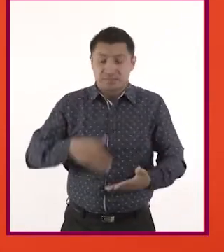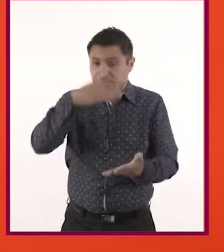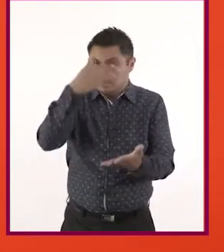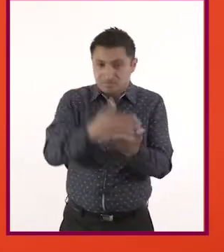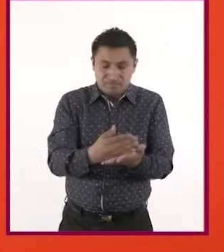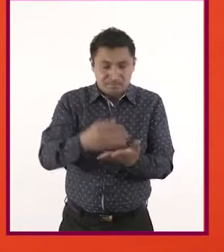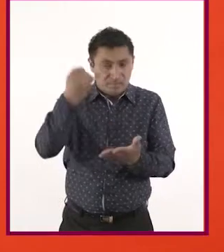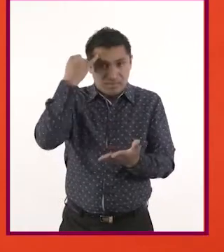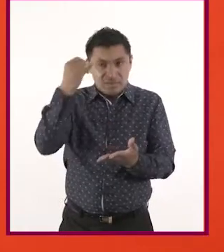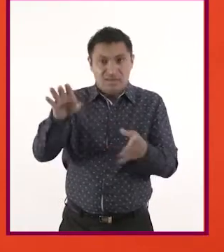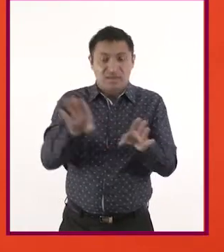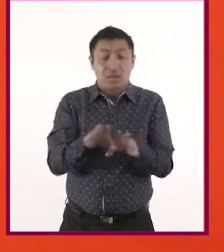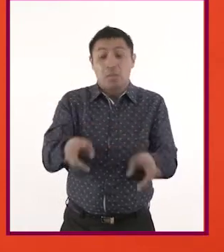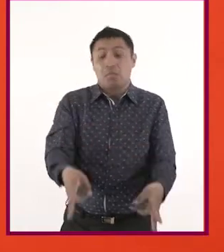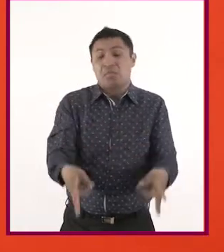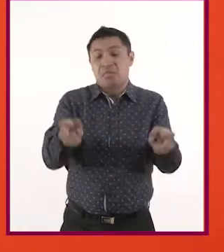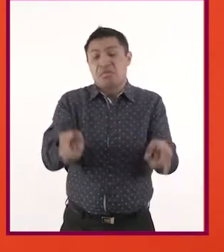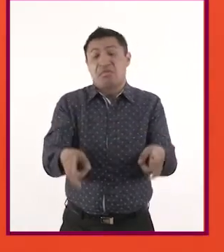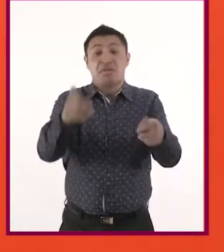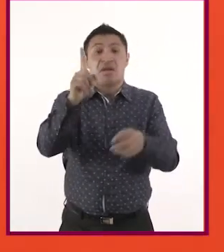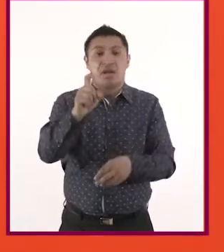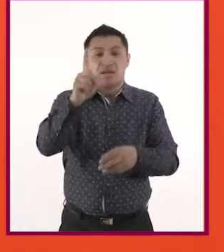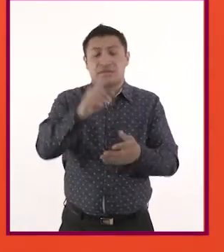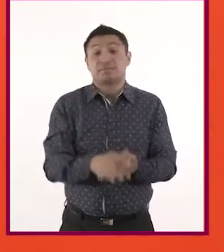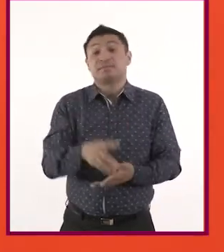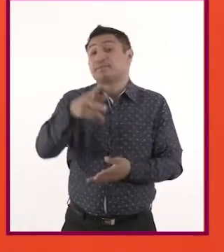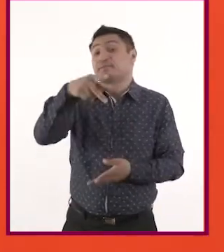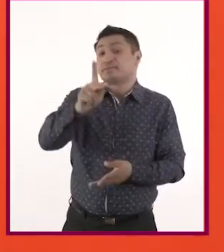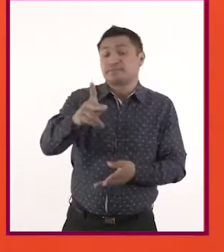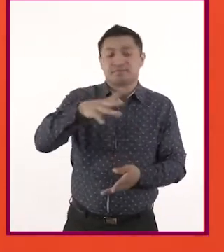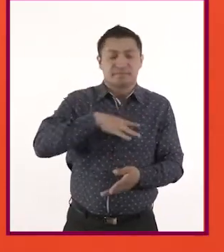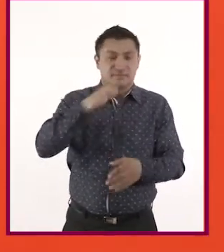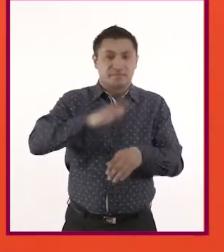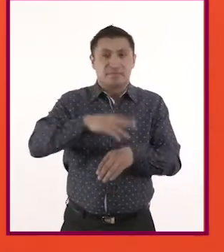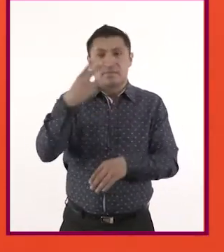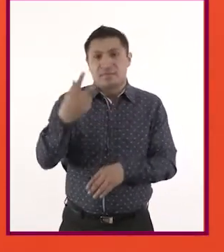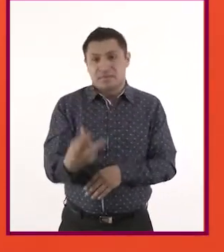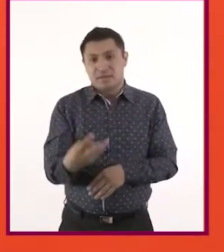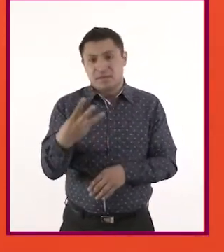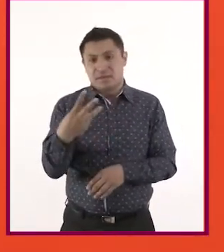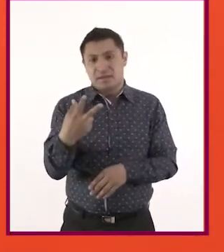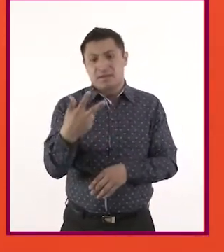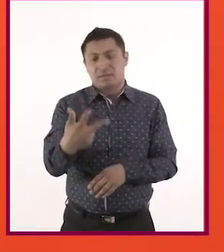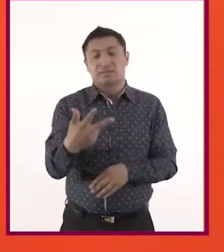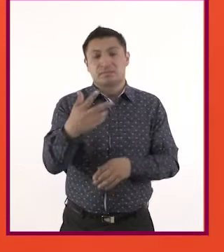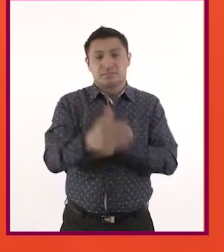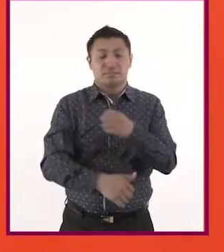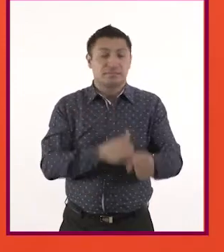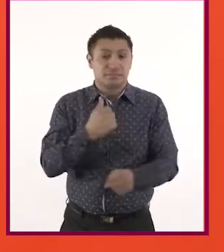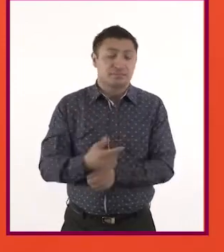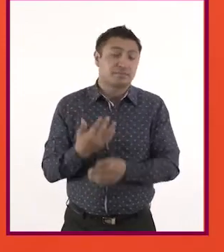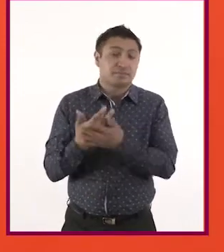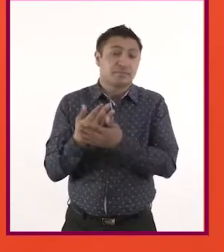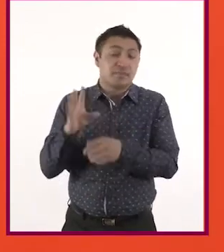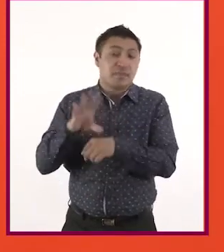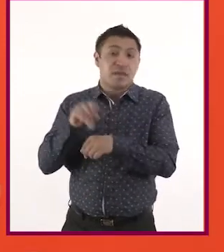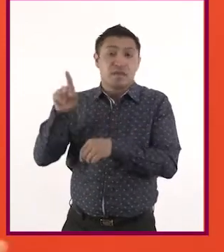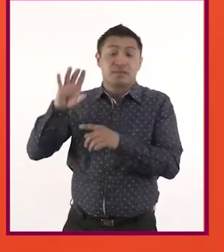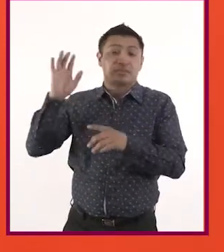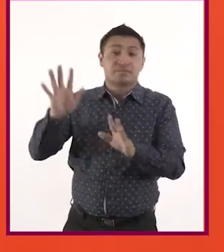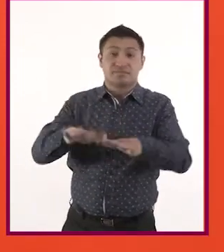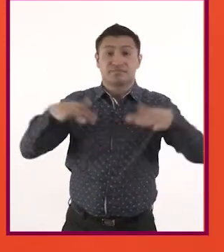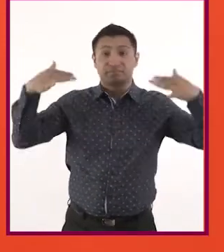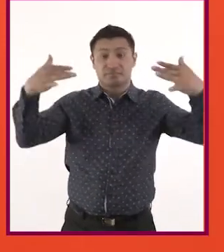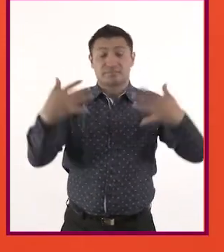la especulación y sobreexplotación del agua. Sin embargo, lleva más de 8 años en espera de aprobación por parte del Congreso. ¿Qué